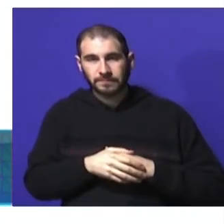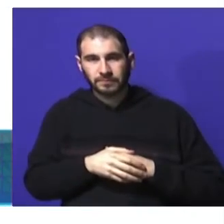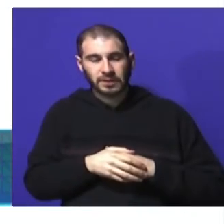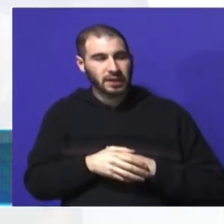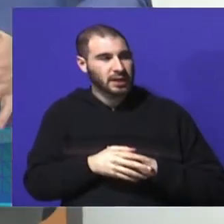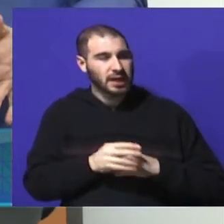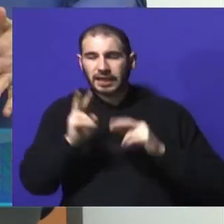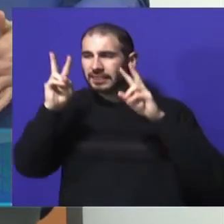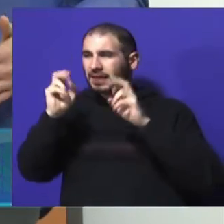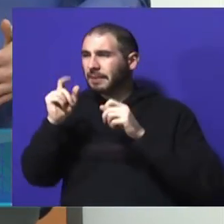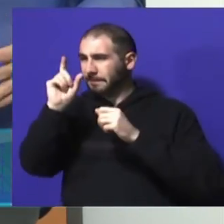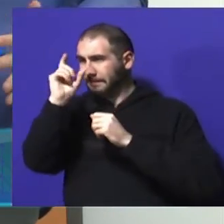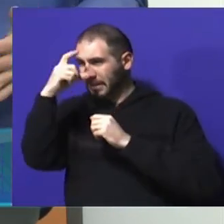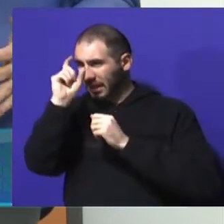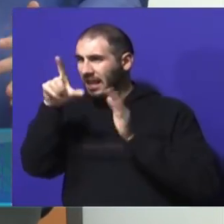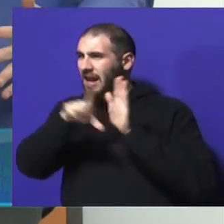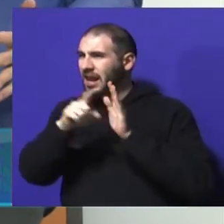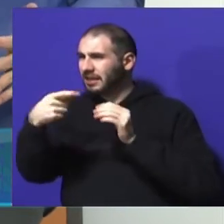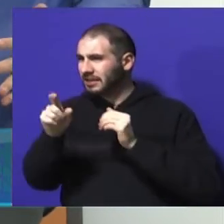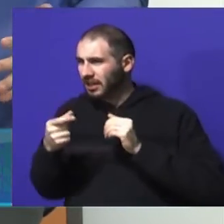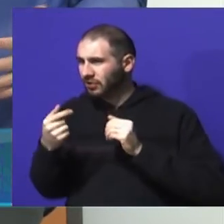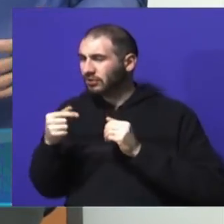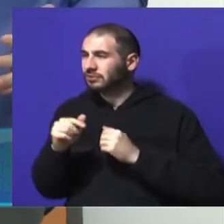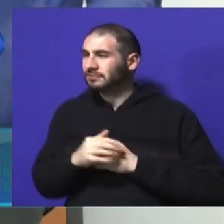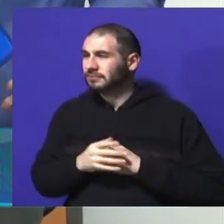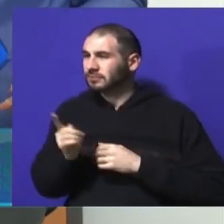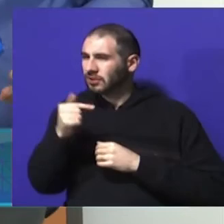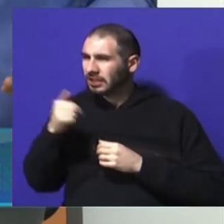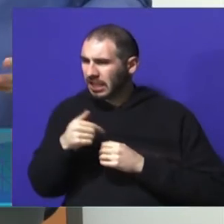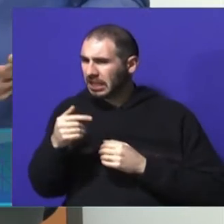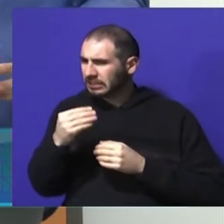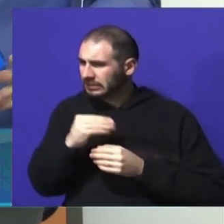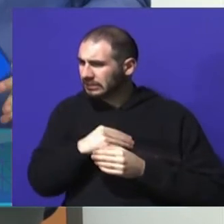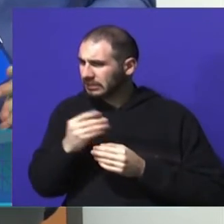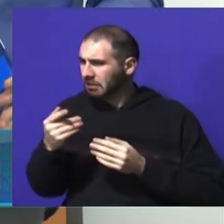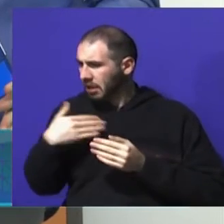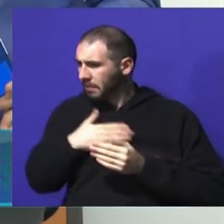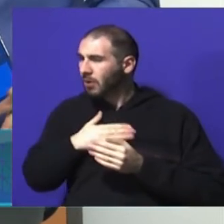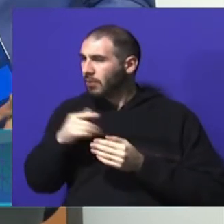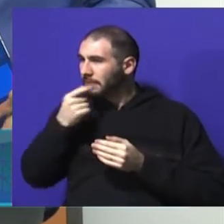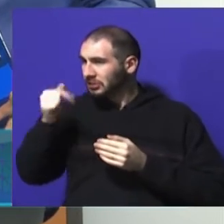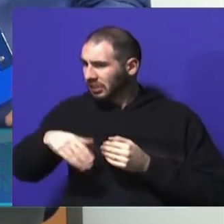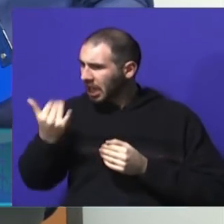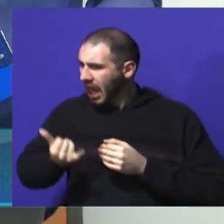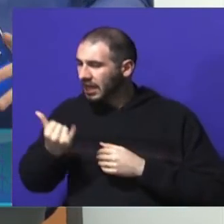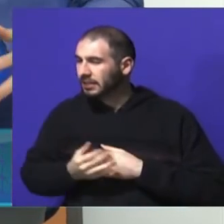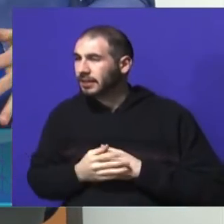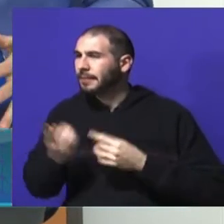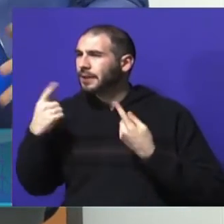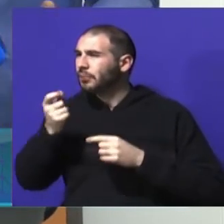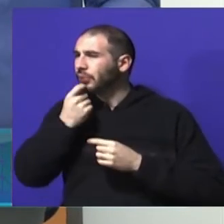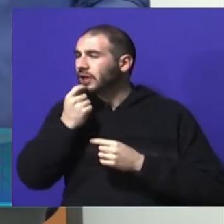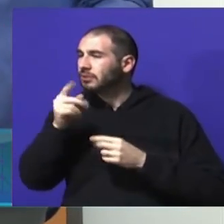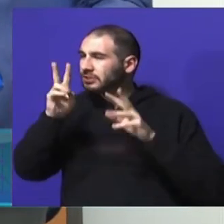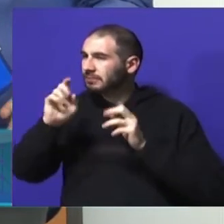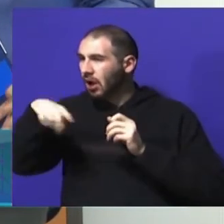El tema de la minería, de la ley de glaciares, a nosotros nos es muy cercano por nuestra realidad concreta aquí en la provincia de Mendoza, pero imagino que habrá